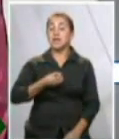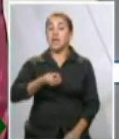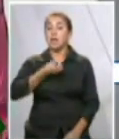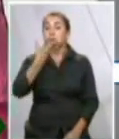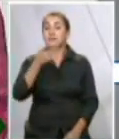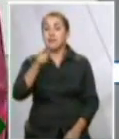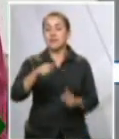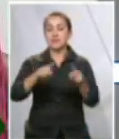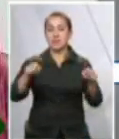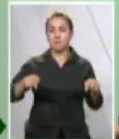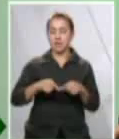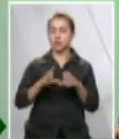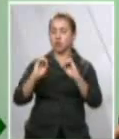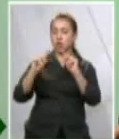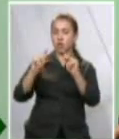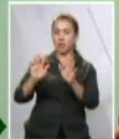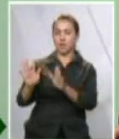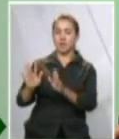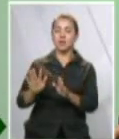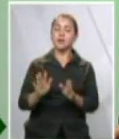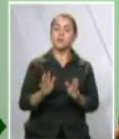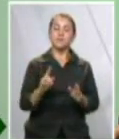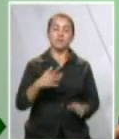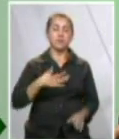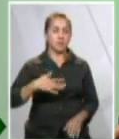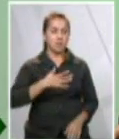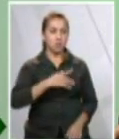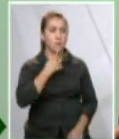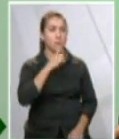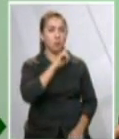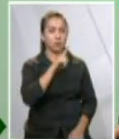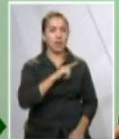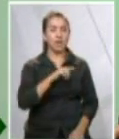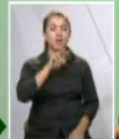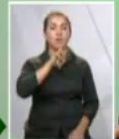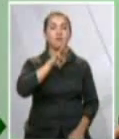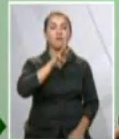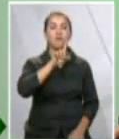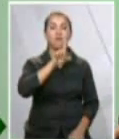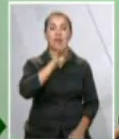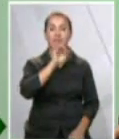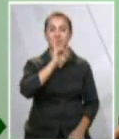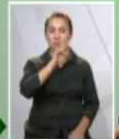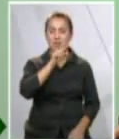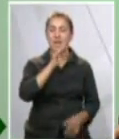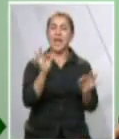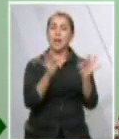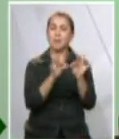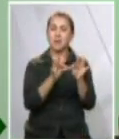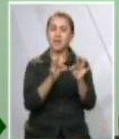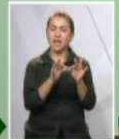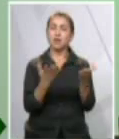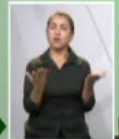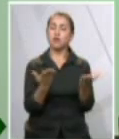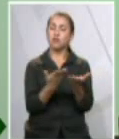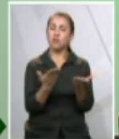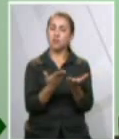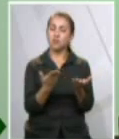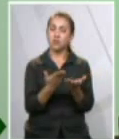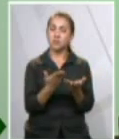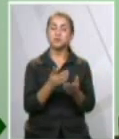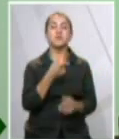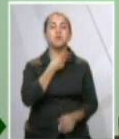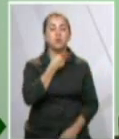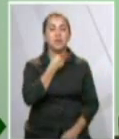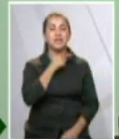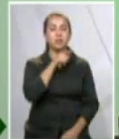espacio. Ok. Ahora quiero preguntarte, Vladimir, explícale a la gente cómo, me gustaría